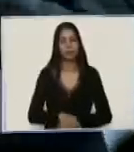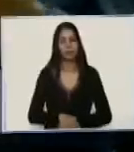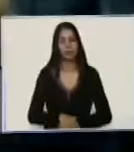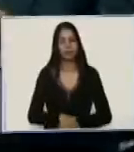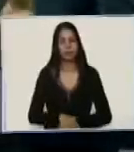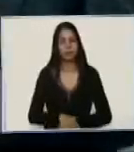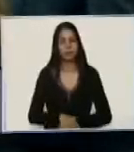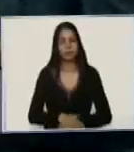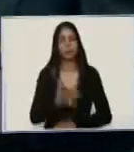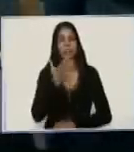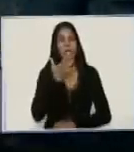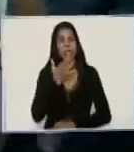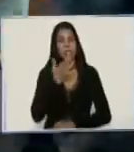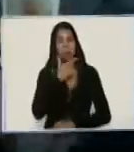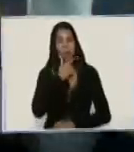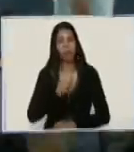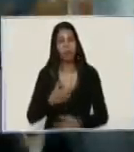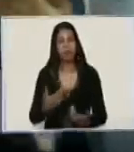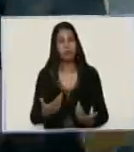Es simple.